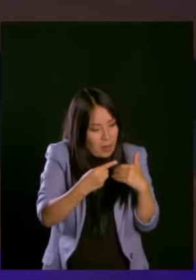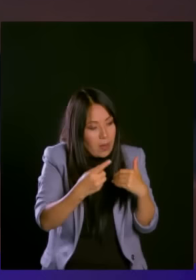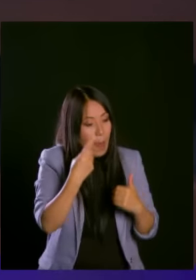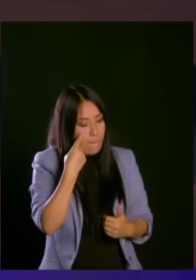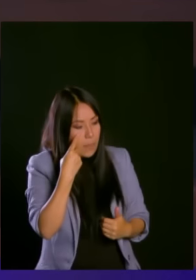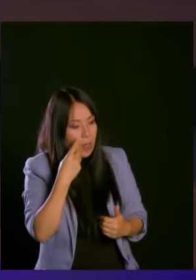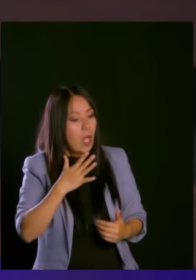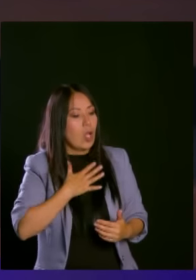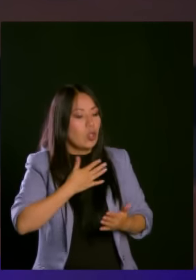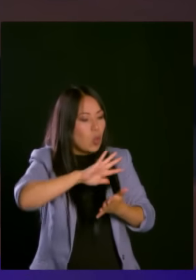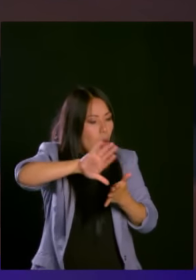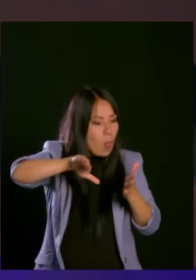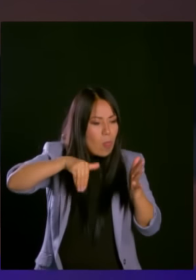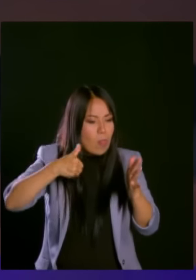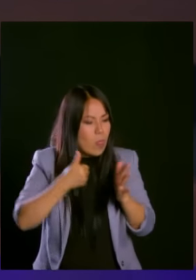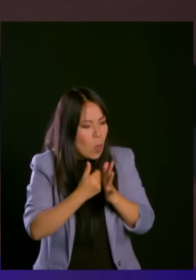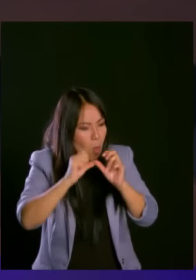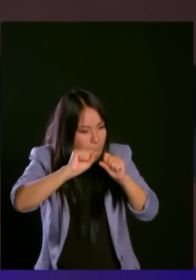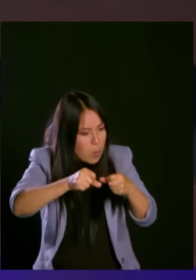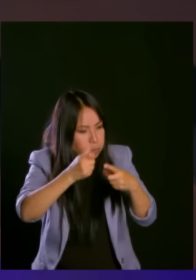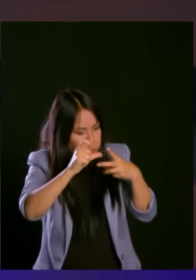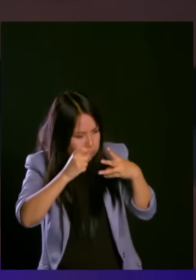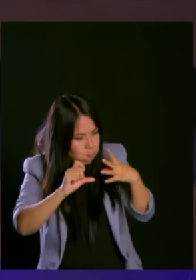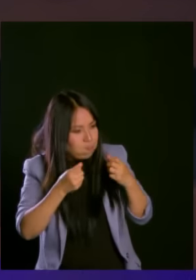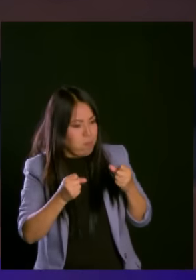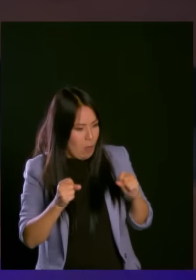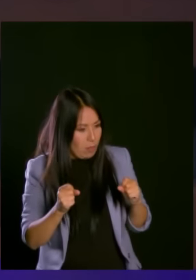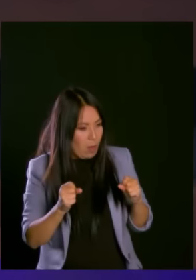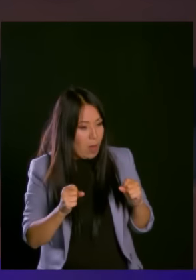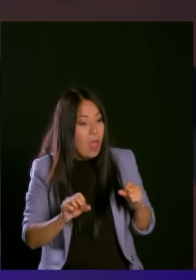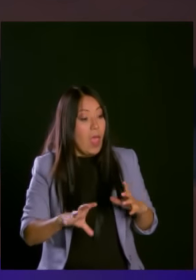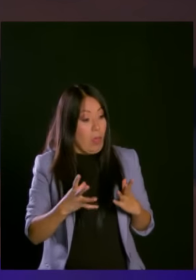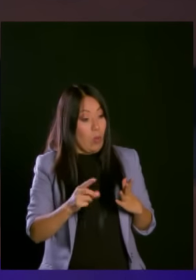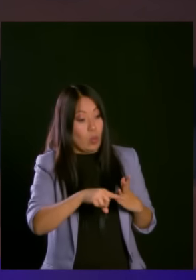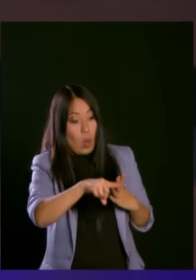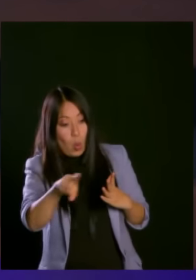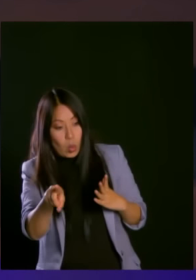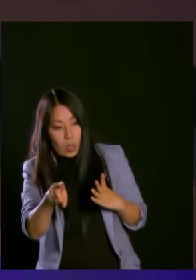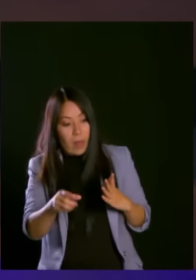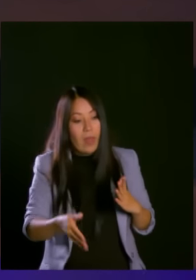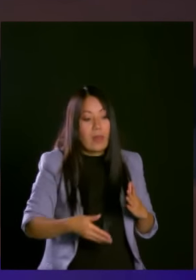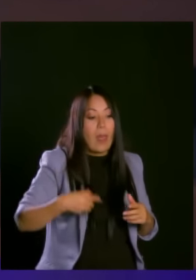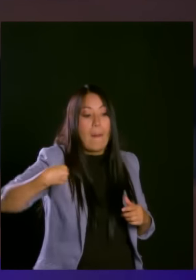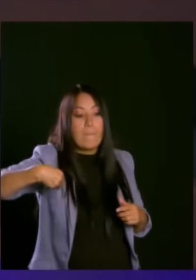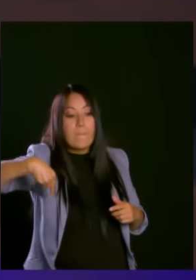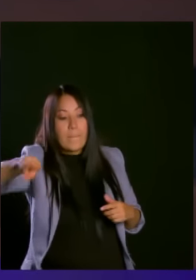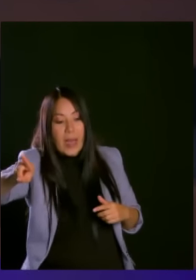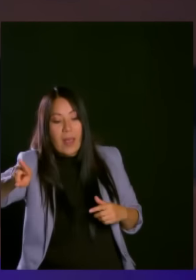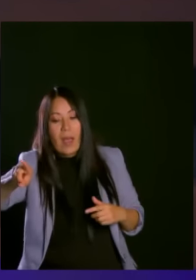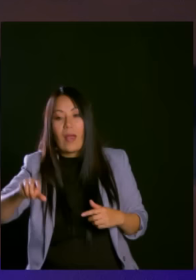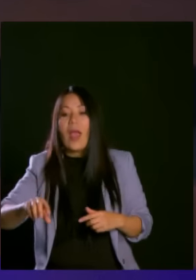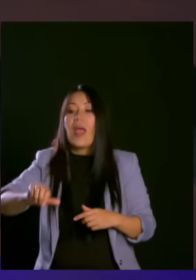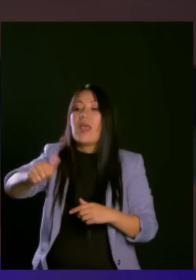me es dada en los cielos y en la tierra. Por tanto, id y haced